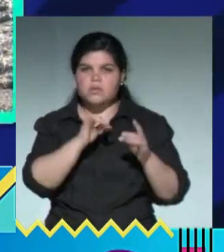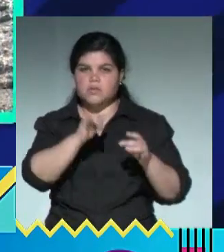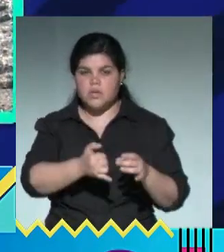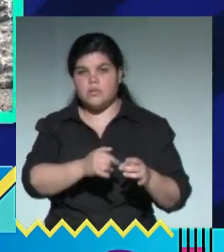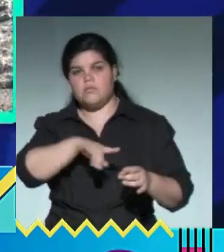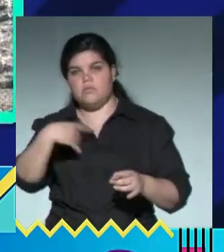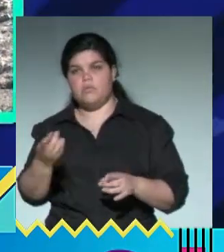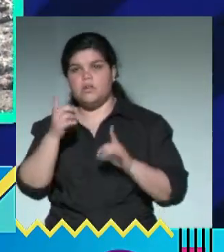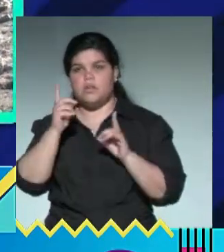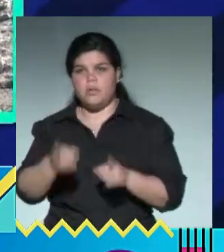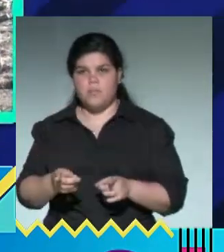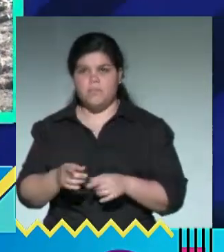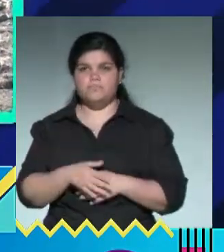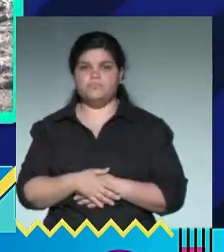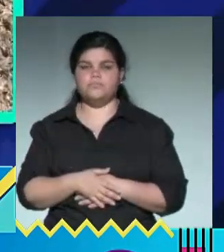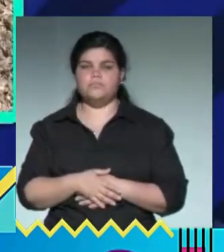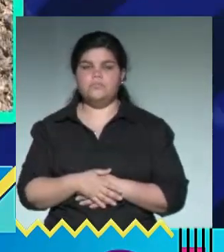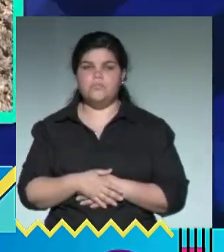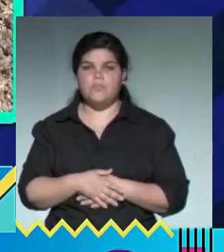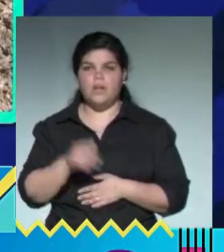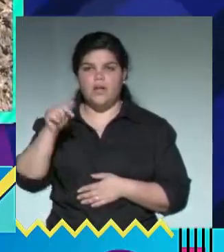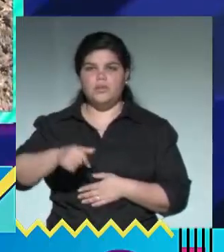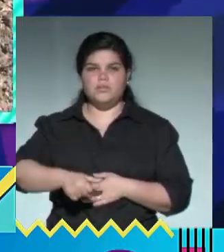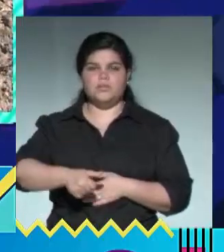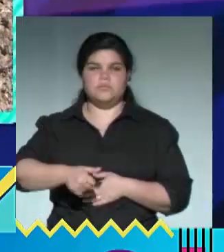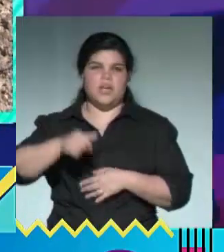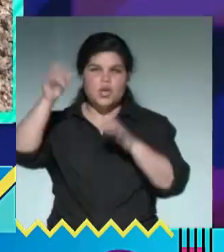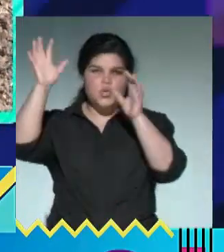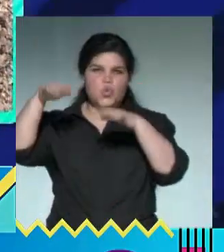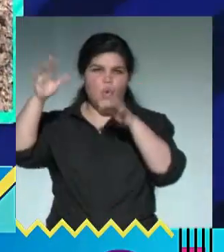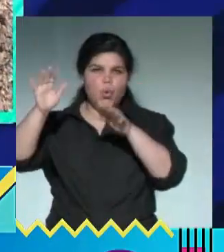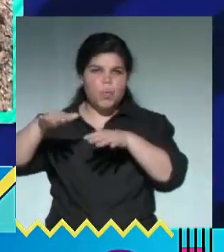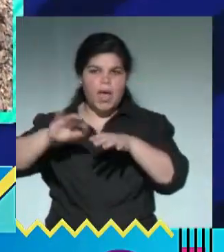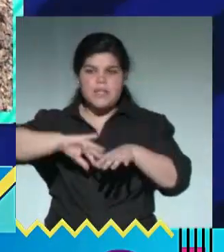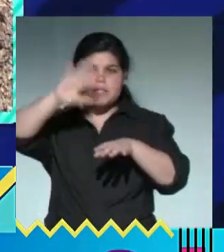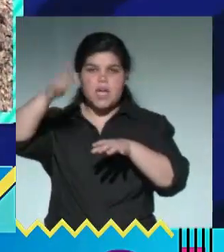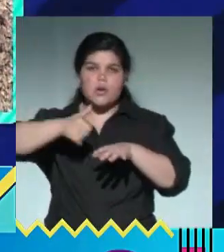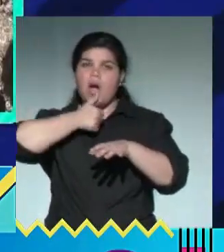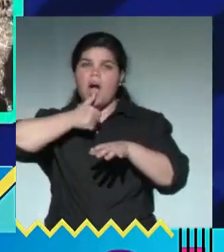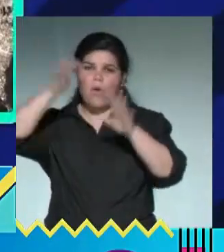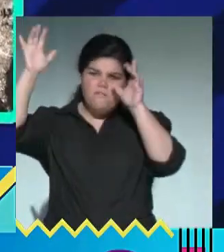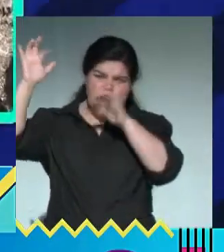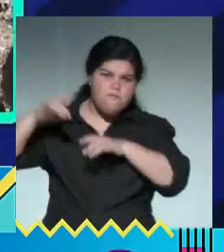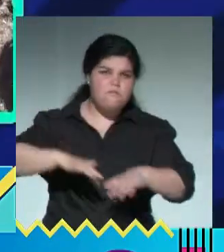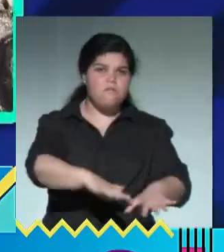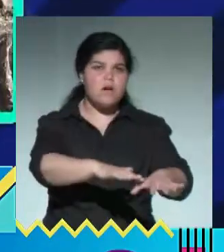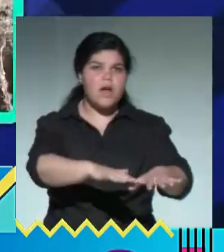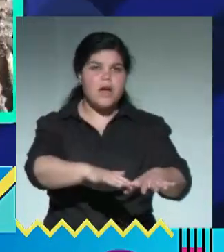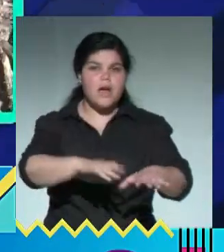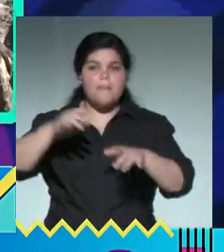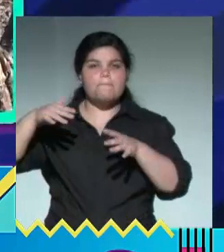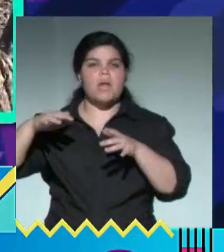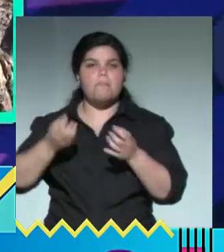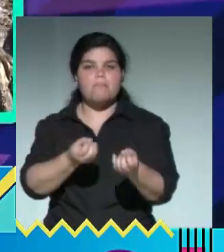Cuando tengamos las primeras precipitaciones vamos a tener una escorrentía muy fuerte y por lo tanto también una caída con